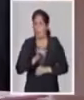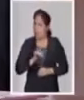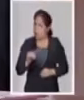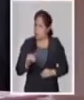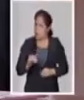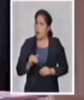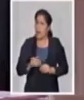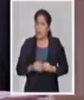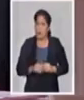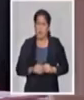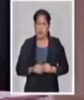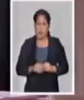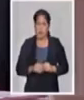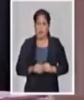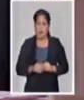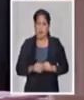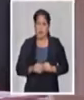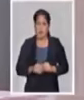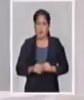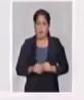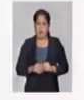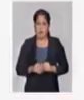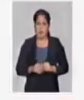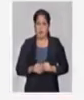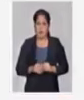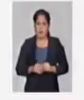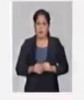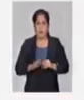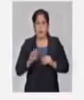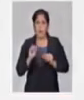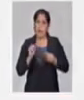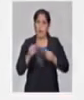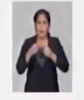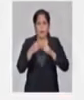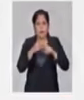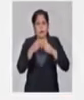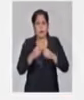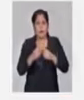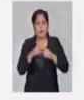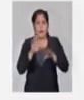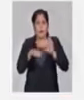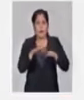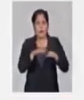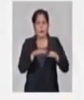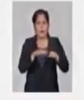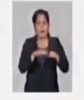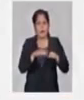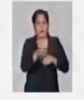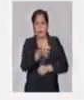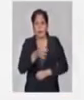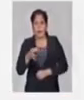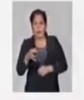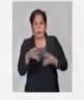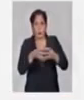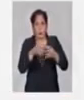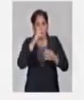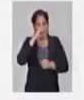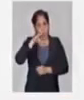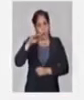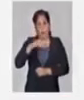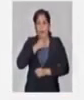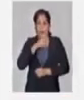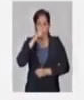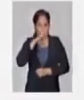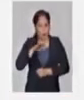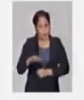ido a llevar a niveles de, o sea, se ha ido ajustando por zonas geográficas, tiene en cuenta los grupos etarios, digamos, los